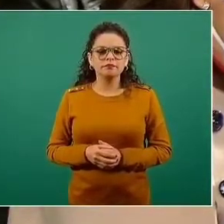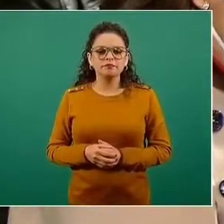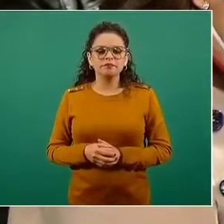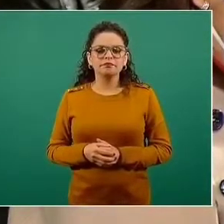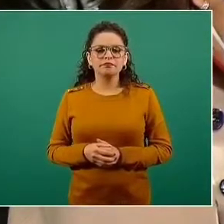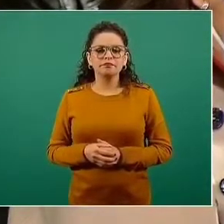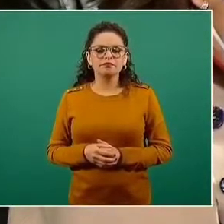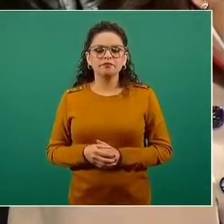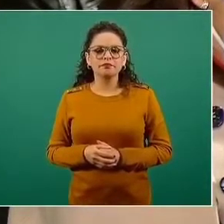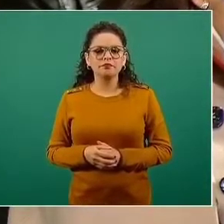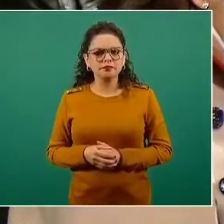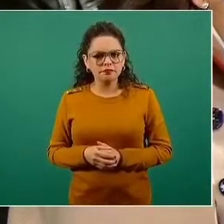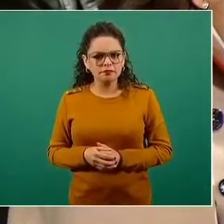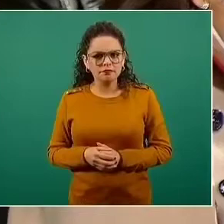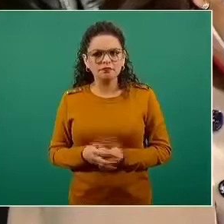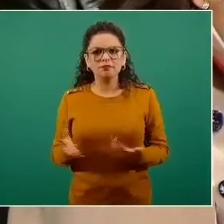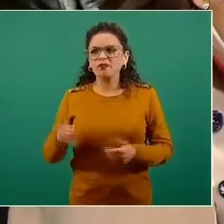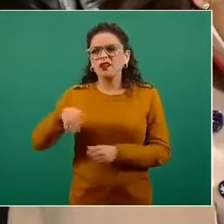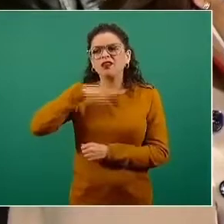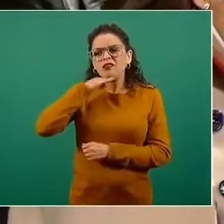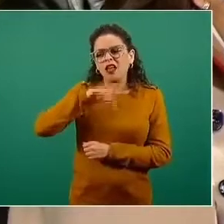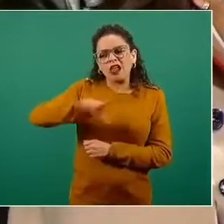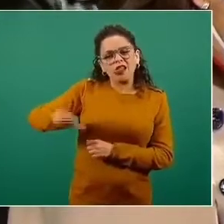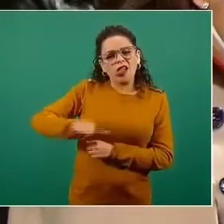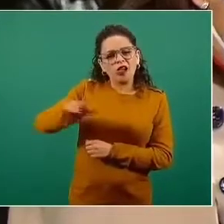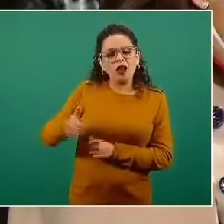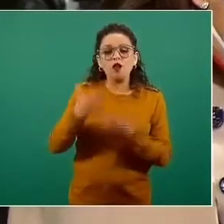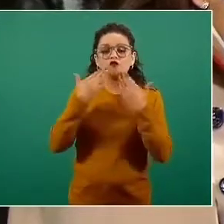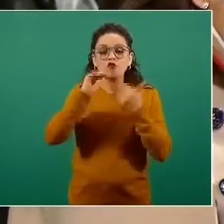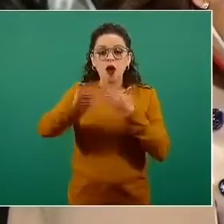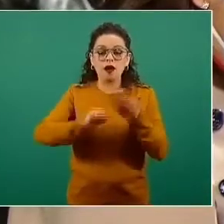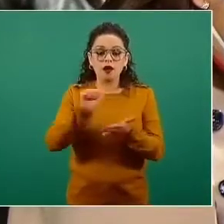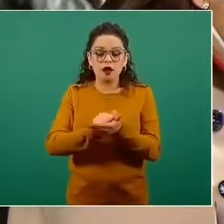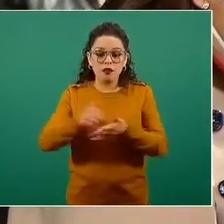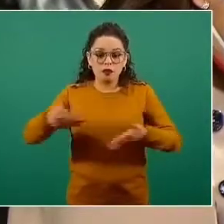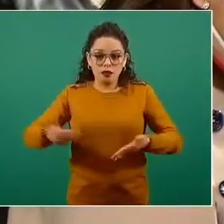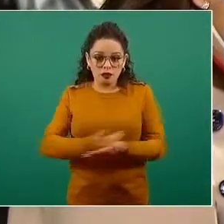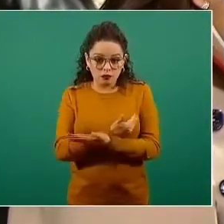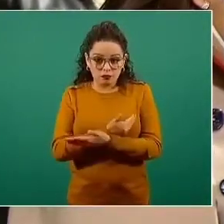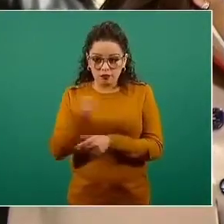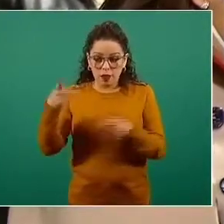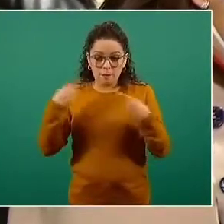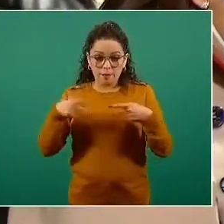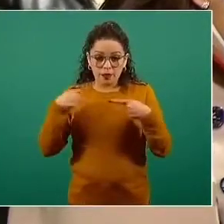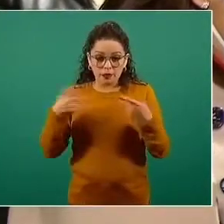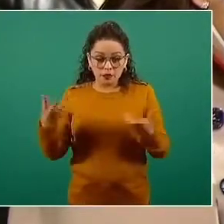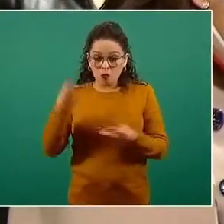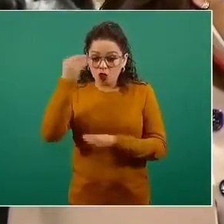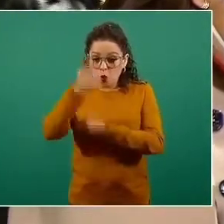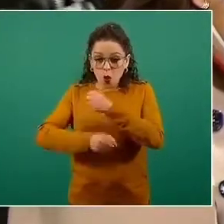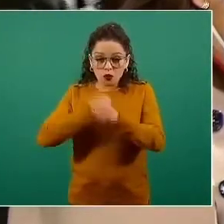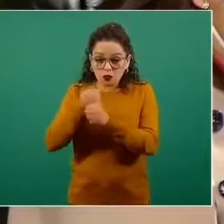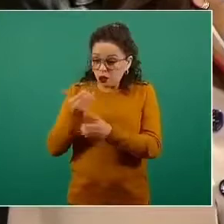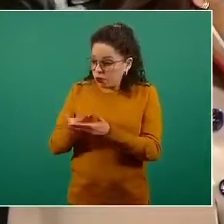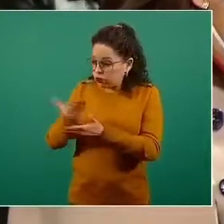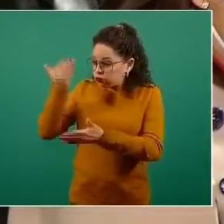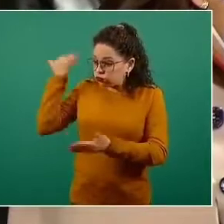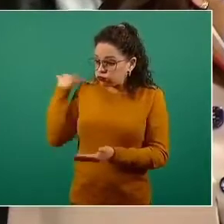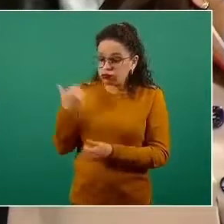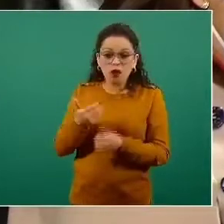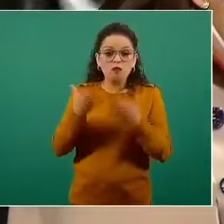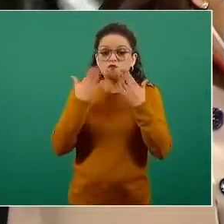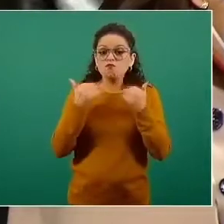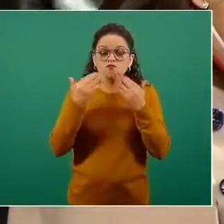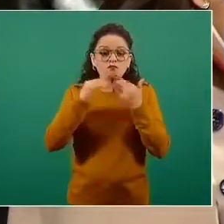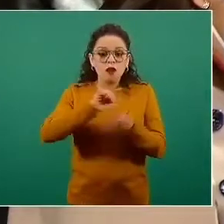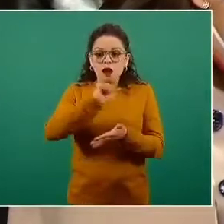no cuentan con el acta de nacimiento, sobre todo aquellas personas de más de 70 años, 80 años, que hace muchísimos años no tenían o no se